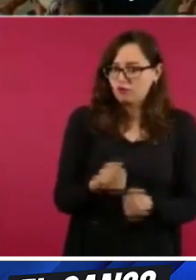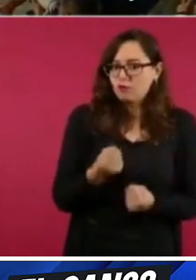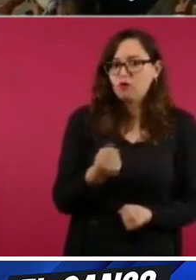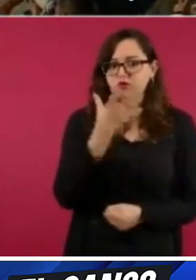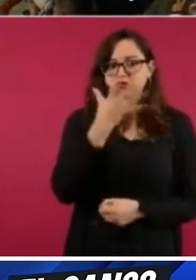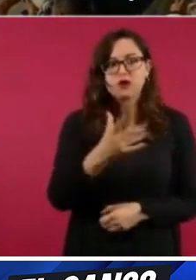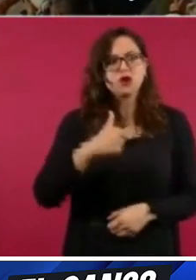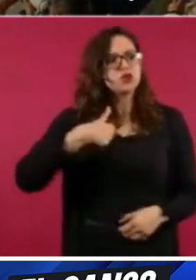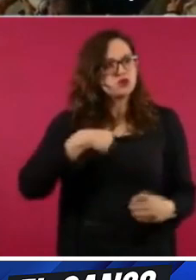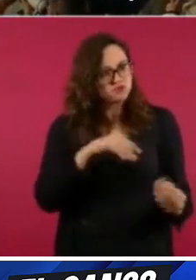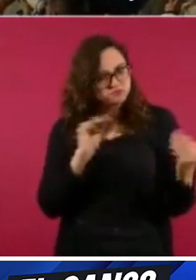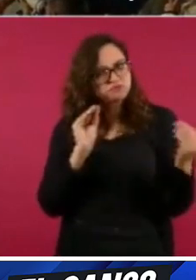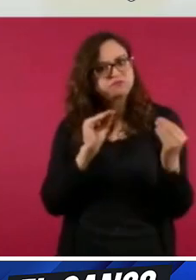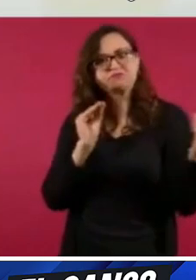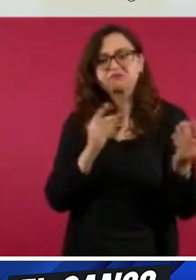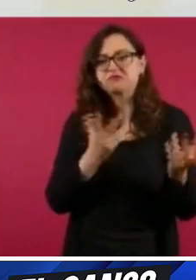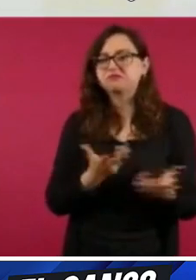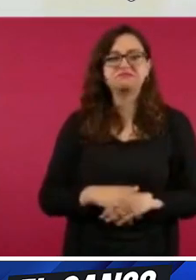Y uno se defiende.